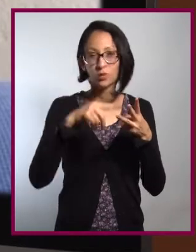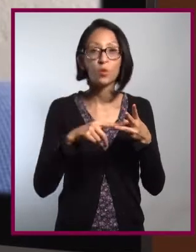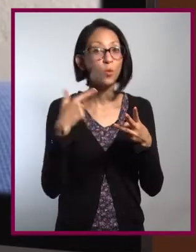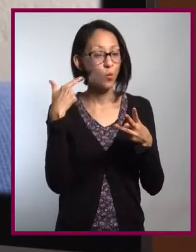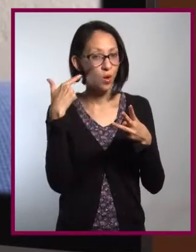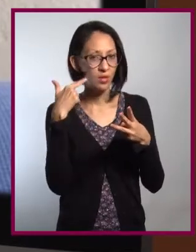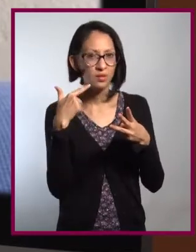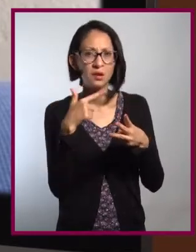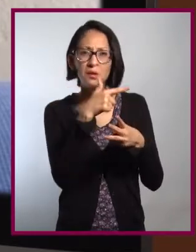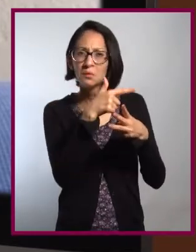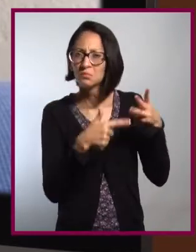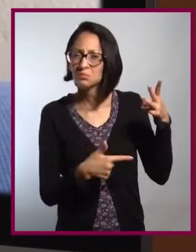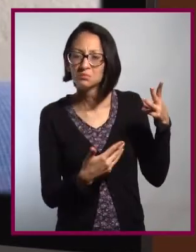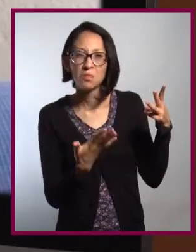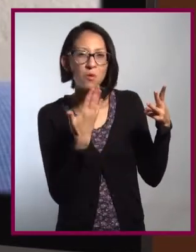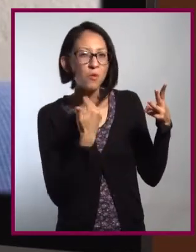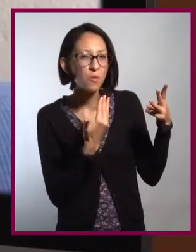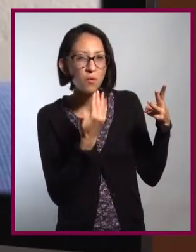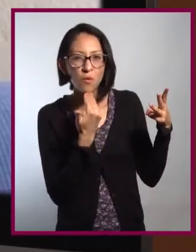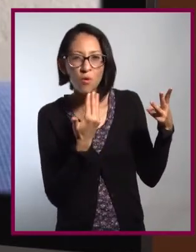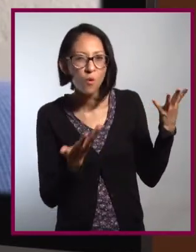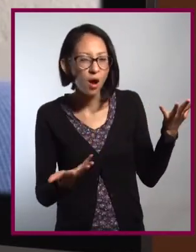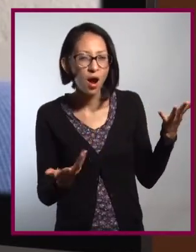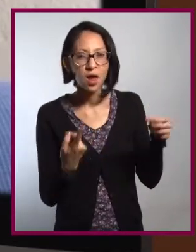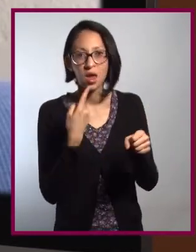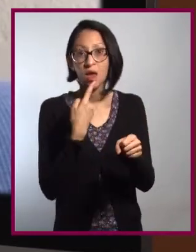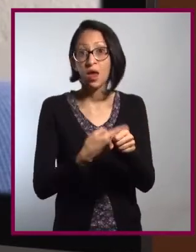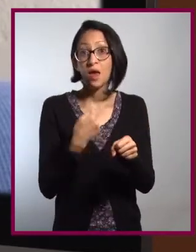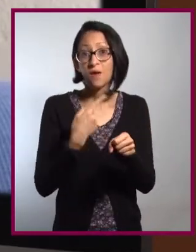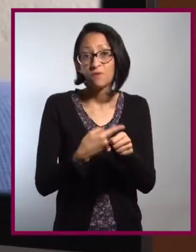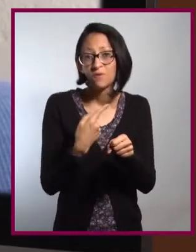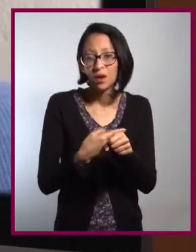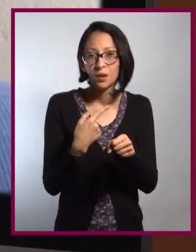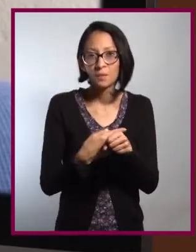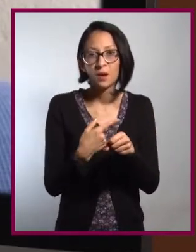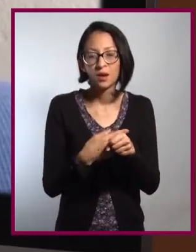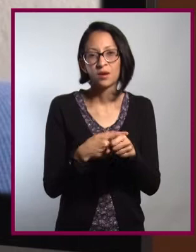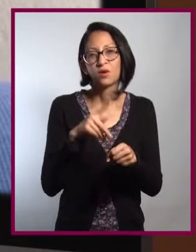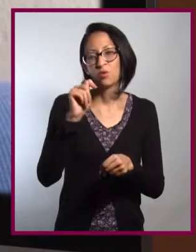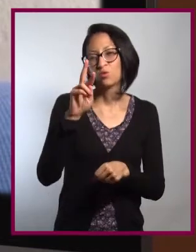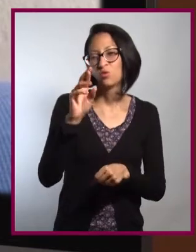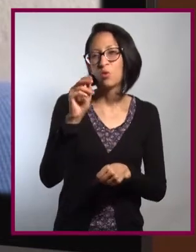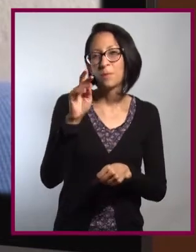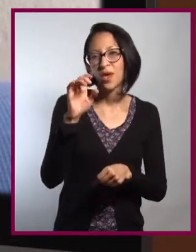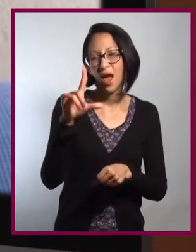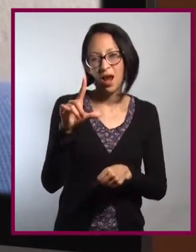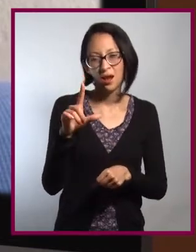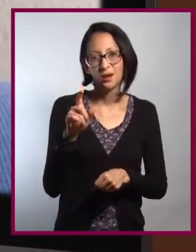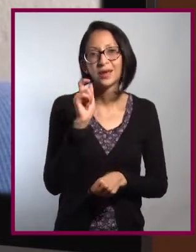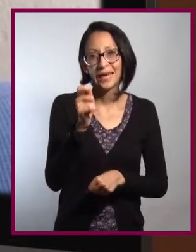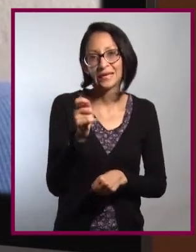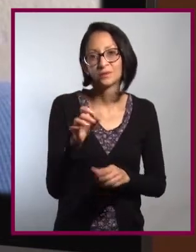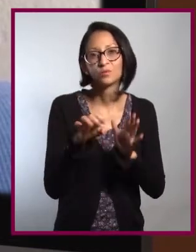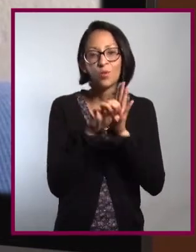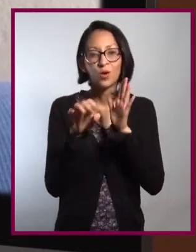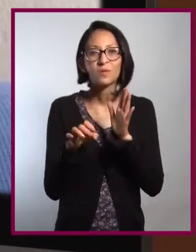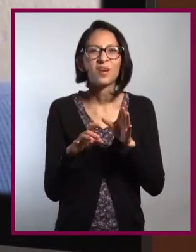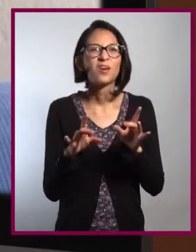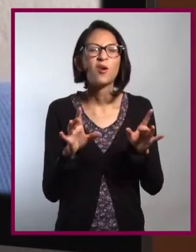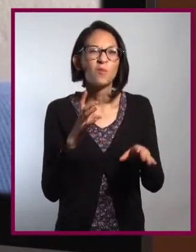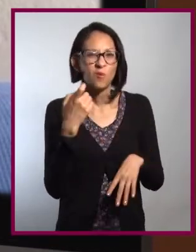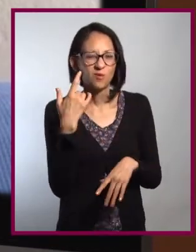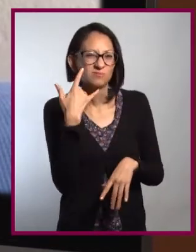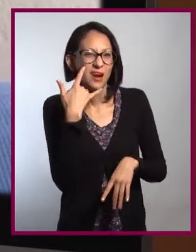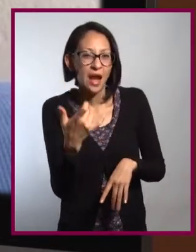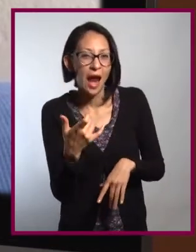no existen como tal, digamos, enfermedades tropicales, de estas que nosotros encontraríamos de forma exótica en Sudamérica,